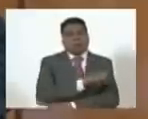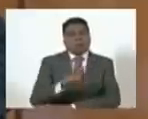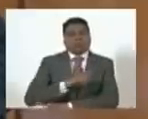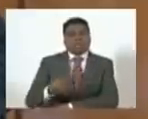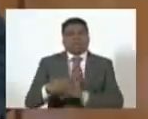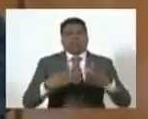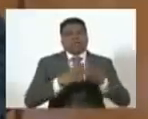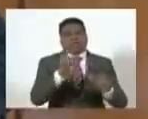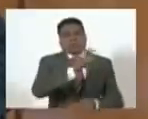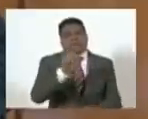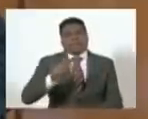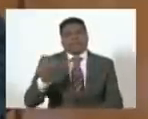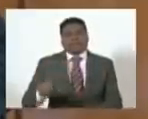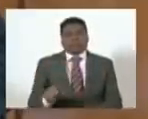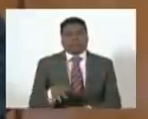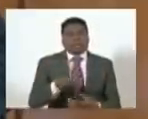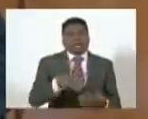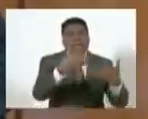que todo